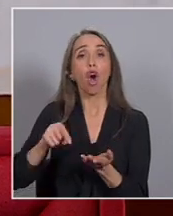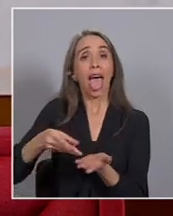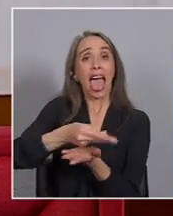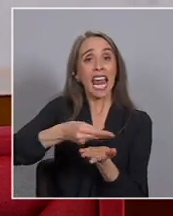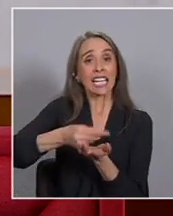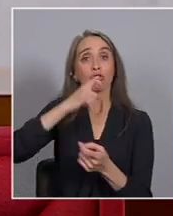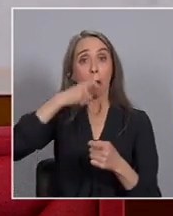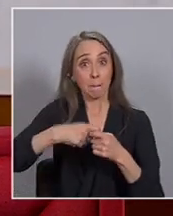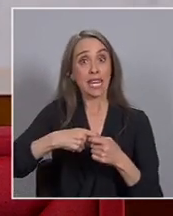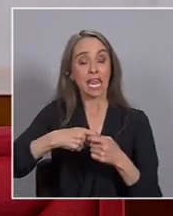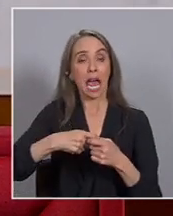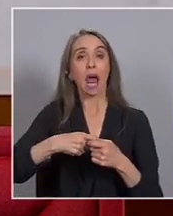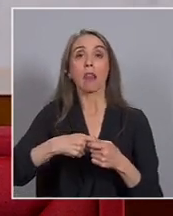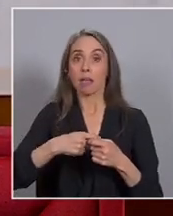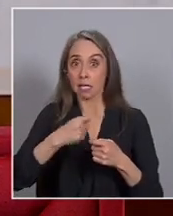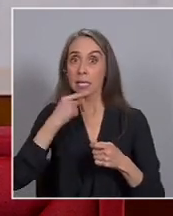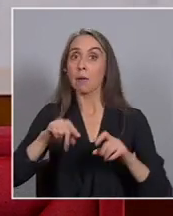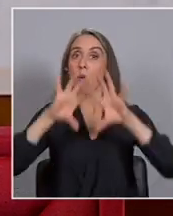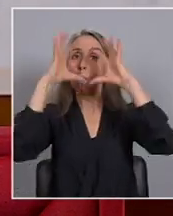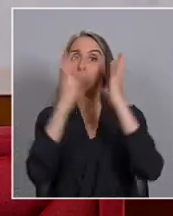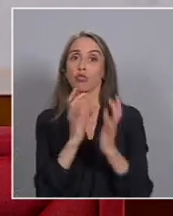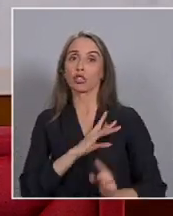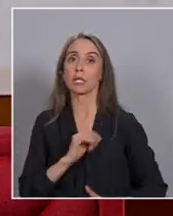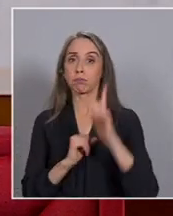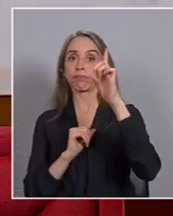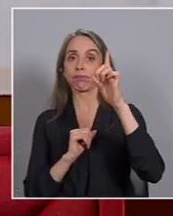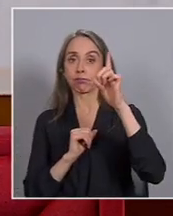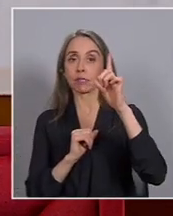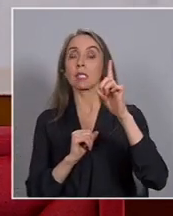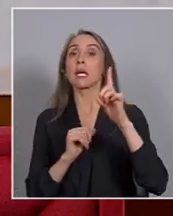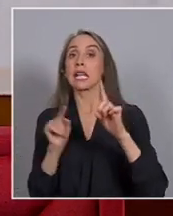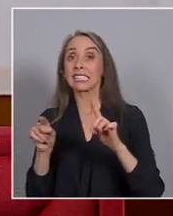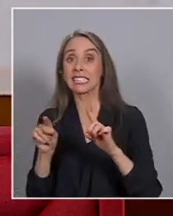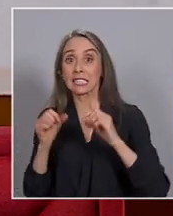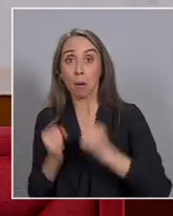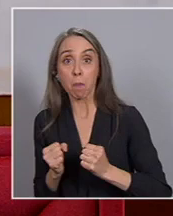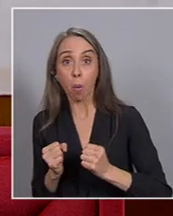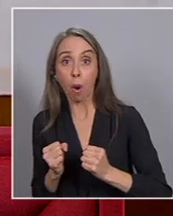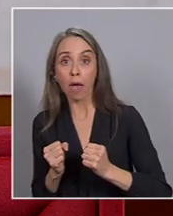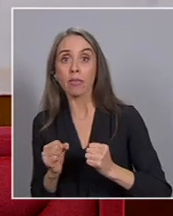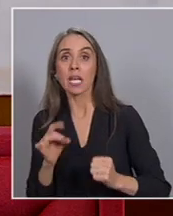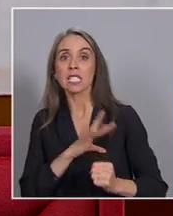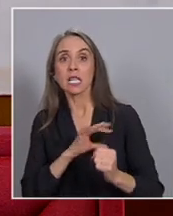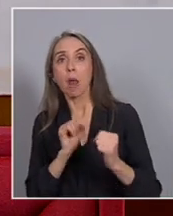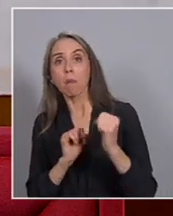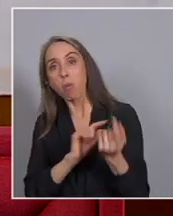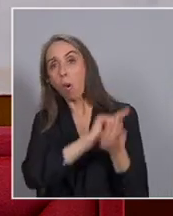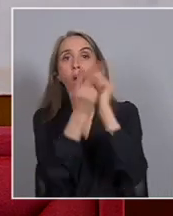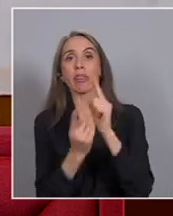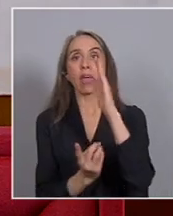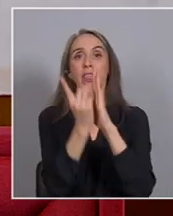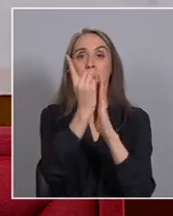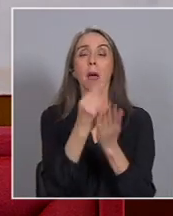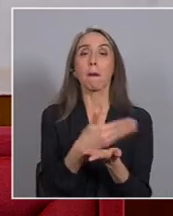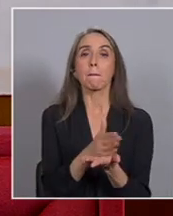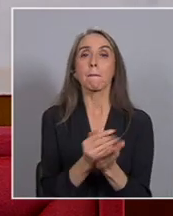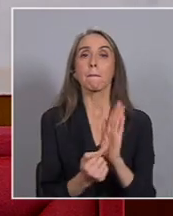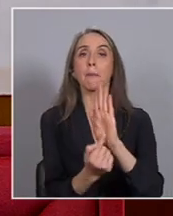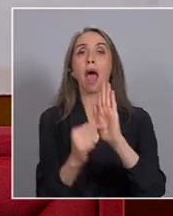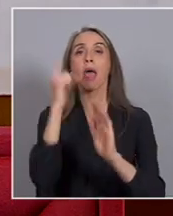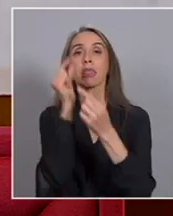mundo. Y en esto tenemos una clara oportunidad de dar un salto al desarrollo. Por eso presentamos la Estrategia Nacional del